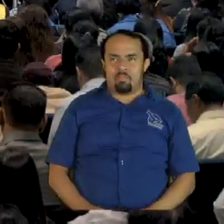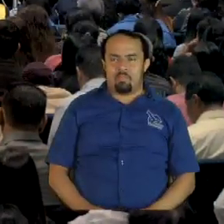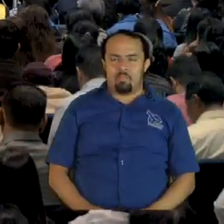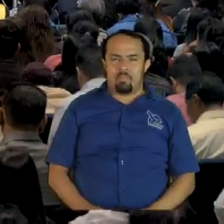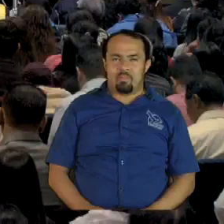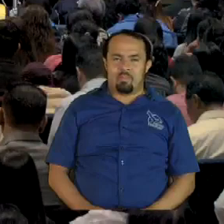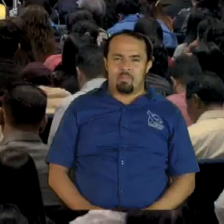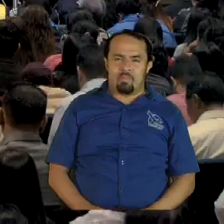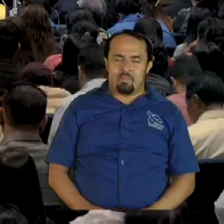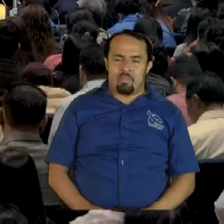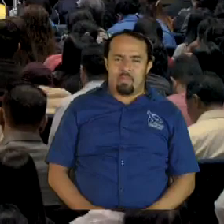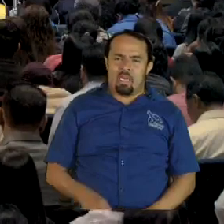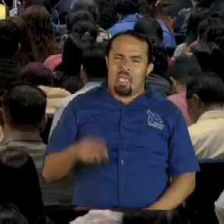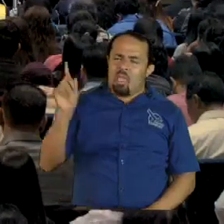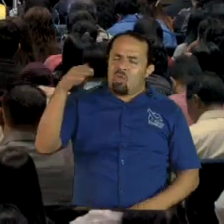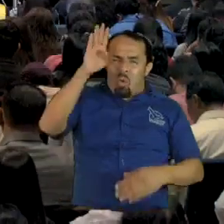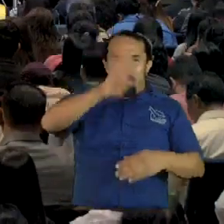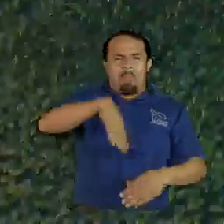Ellos no pintaron los dinteles